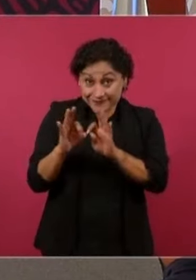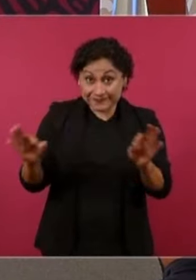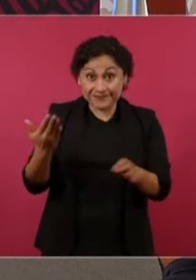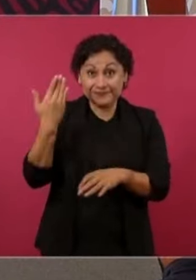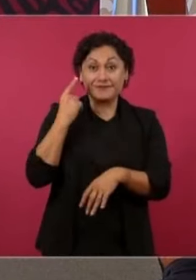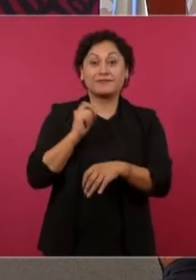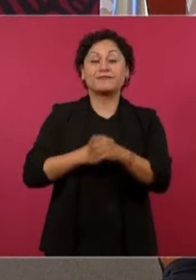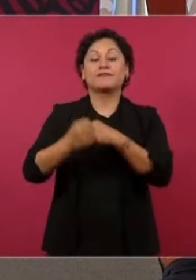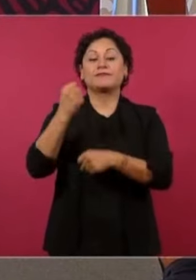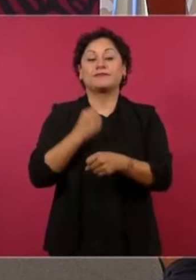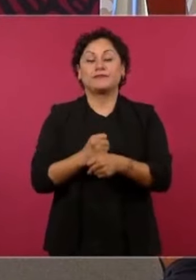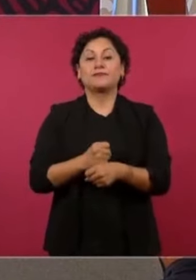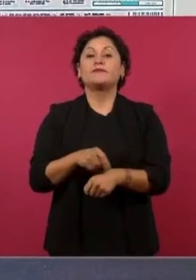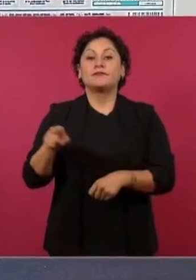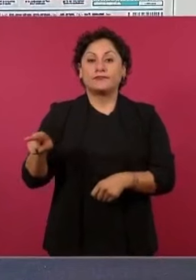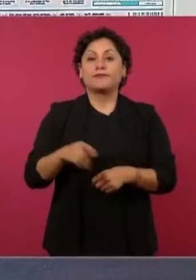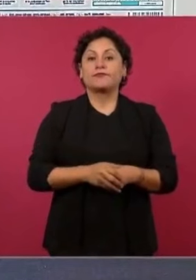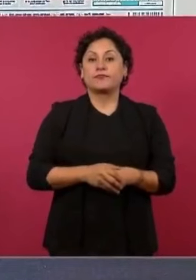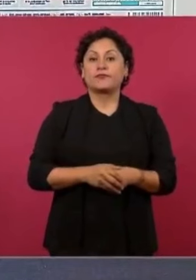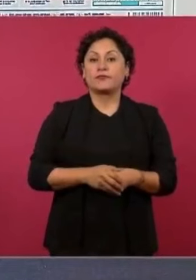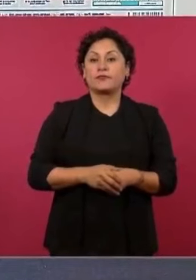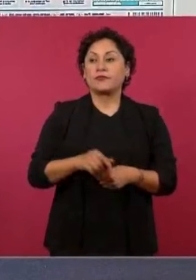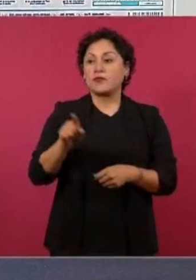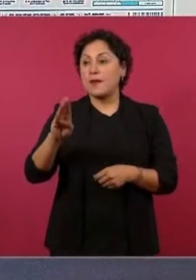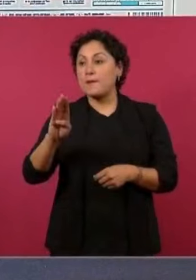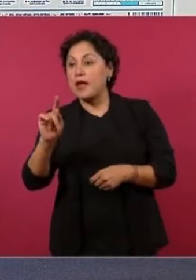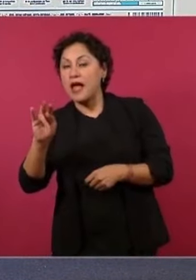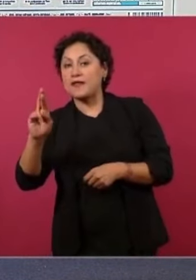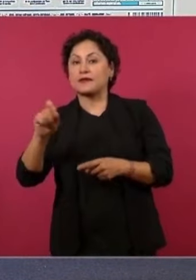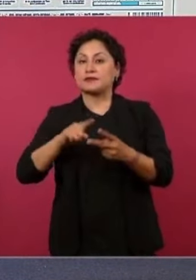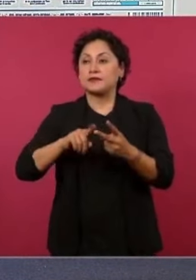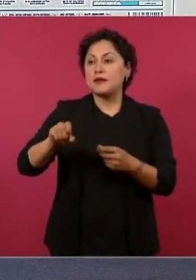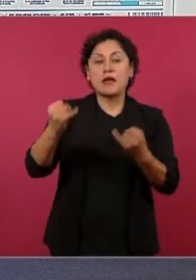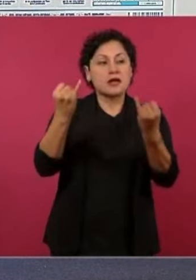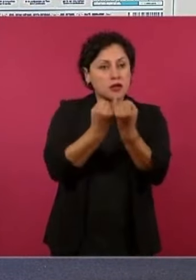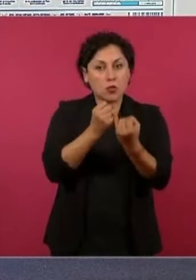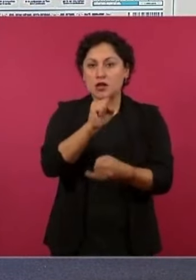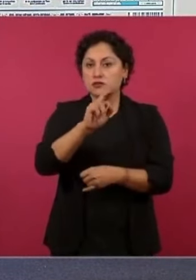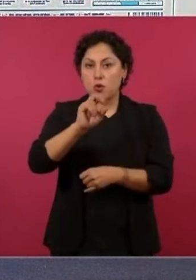Peje y Batis, hagan como Soraya, renuncien.